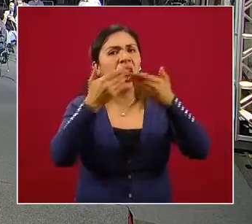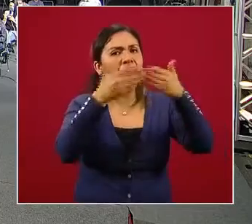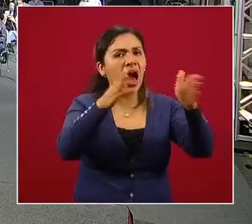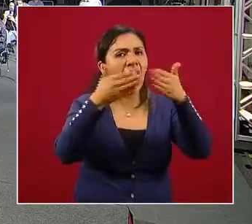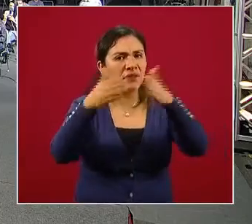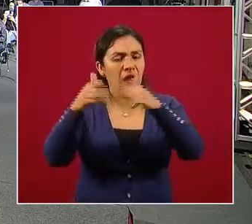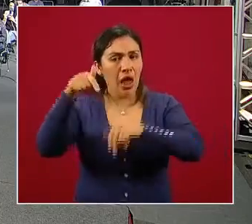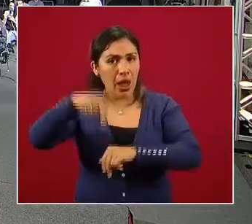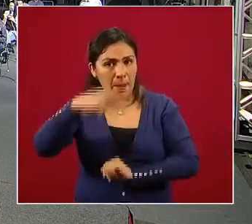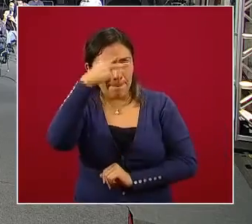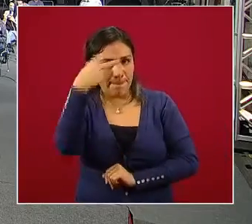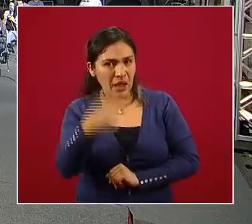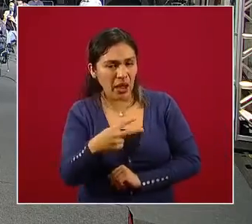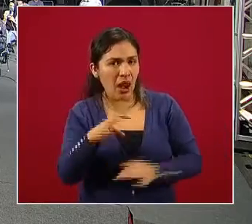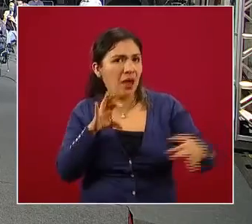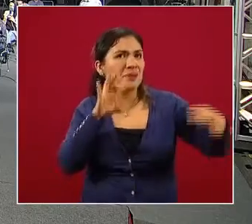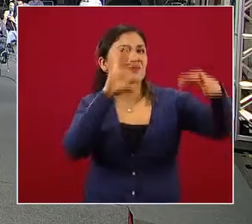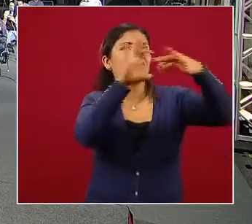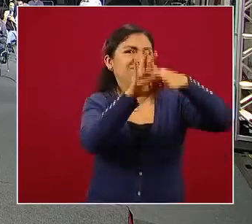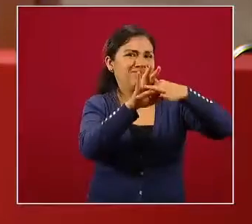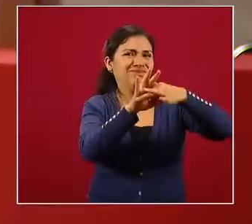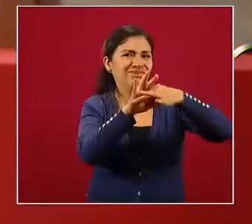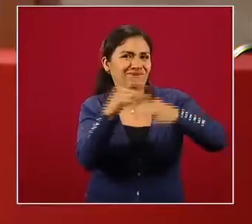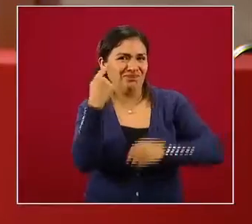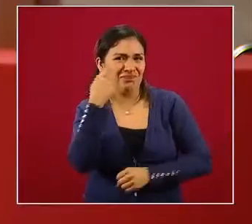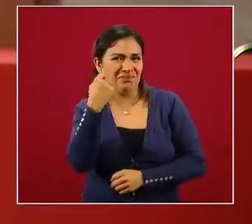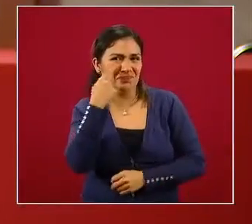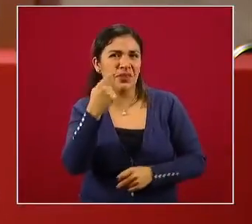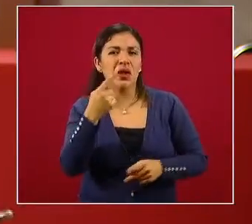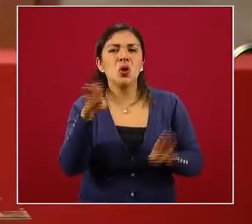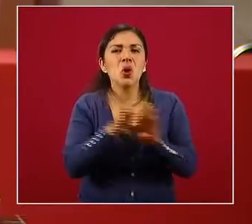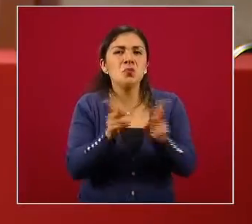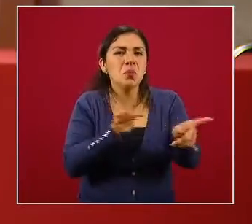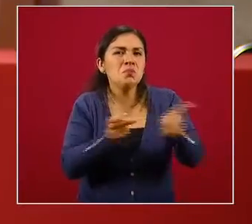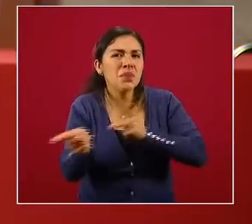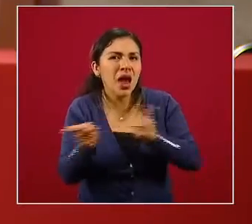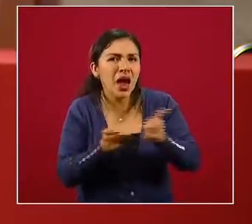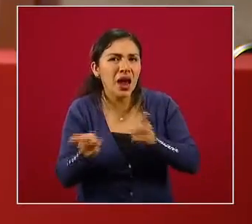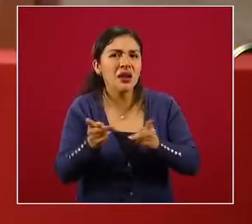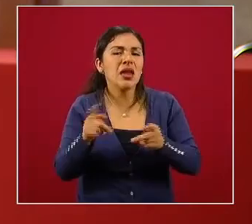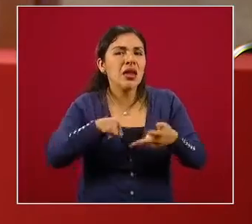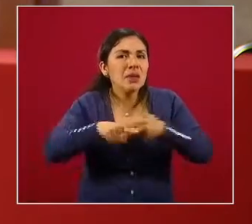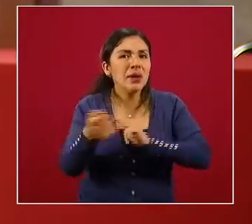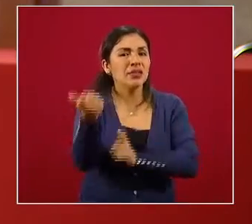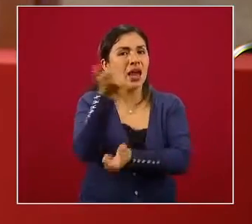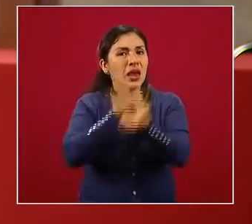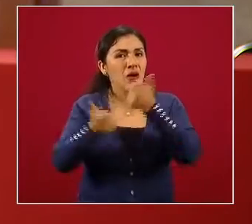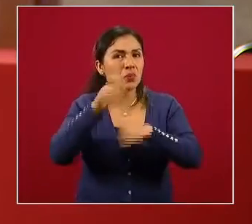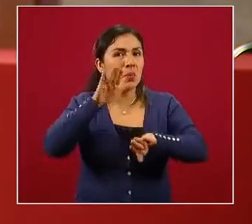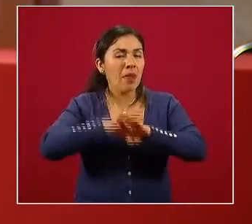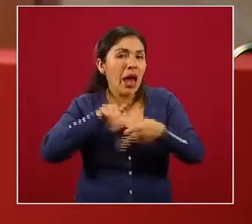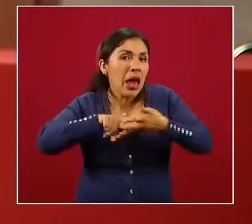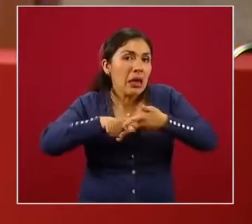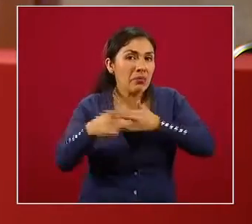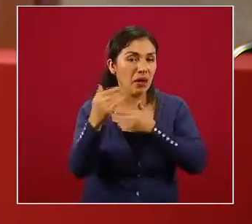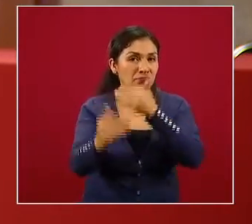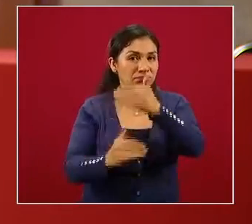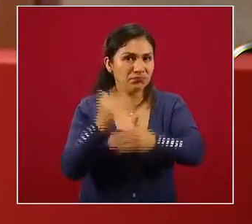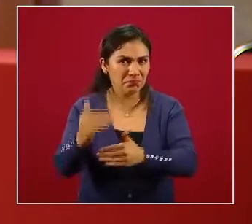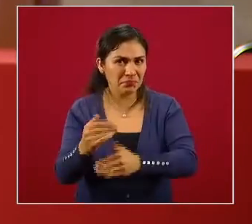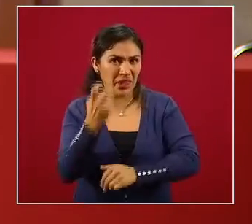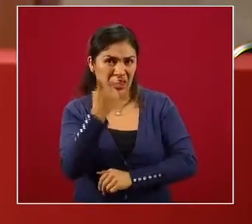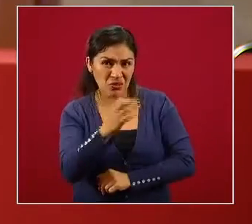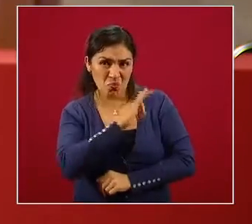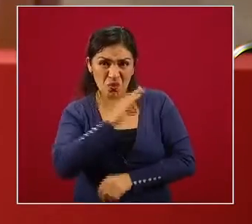mexicanas con ellos están pues vinculadas. Los planes económicos que también se empiecen como a echar a andar. Entonces, ¿esto significa